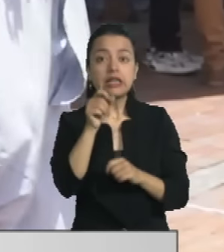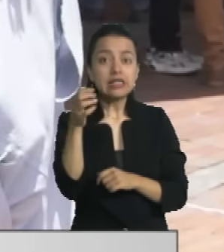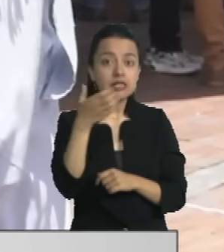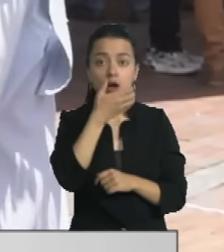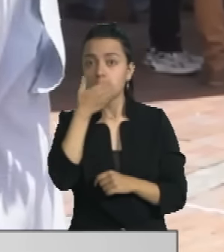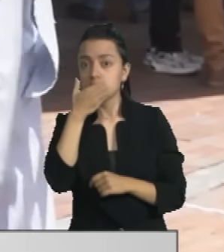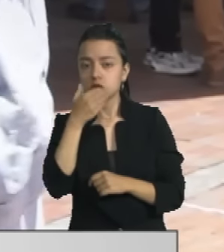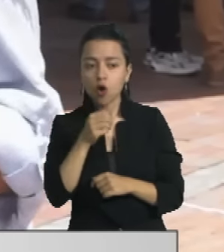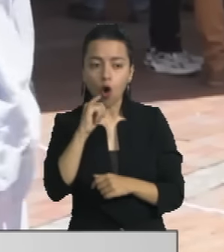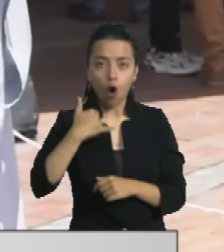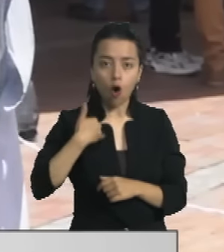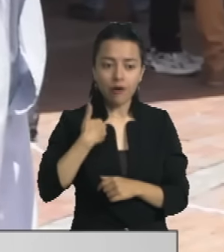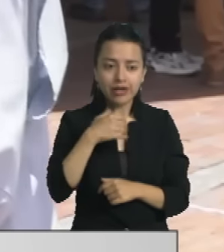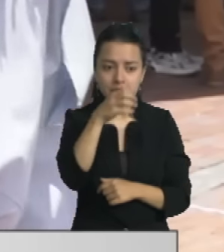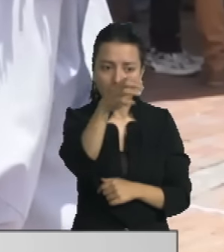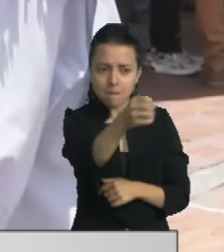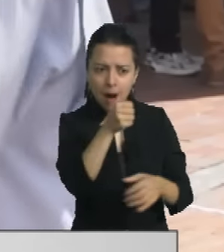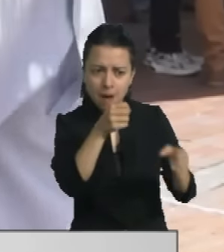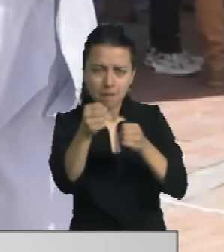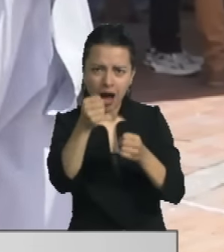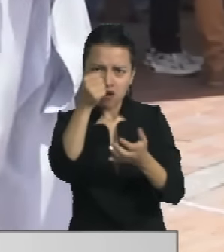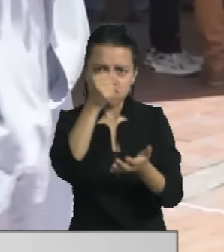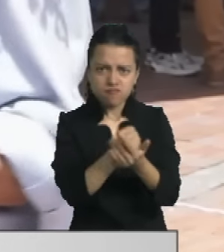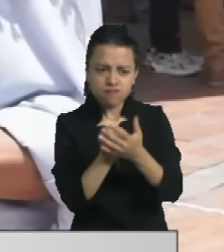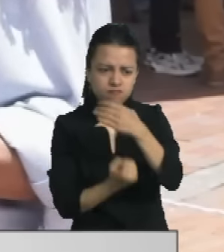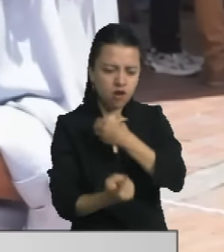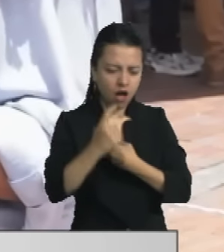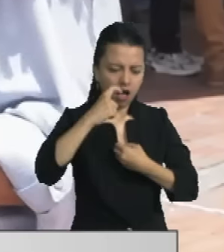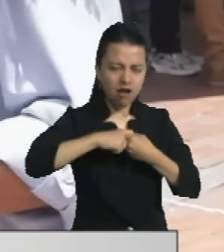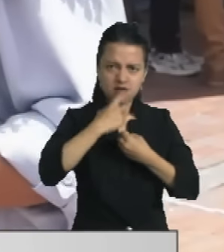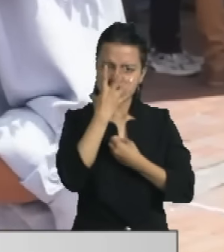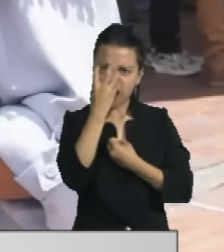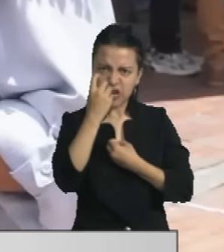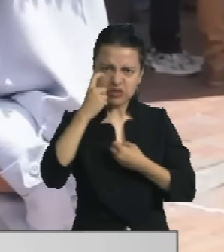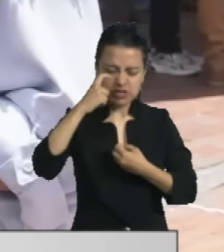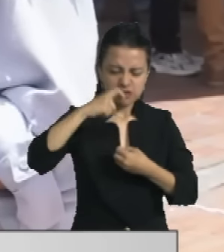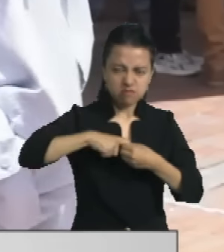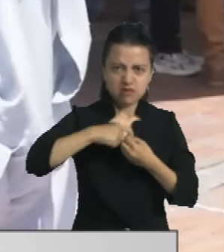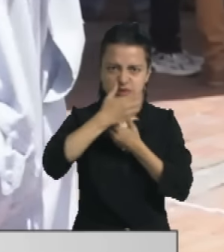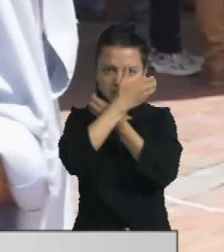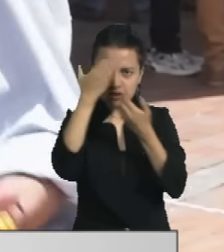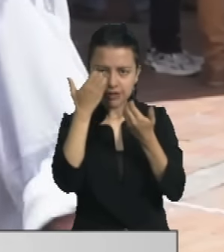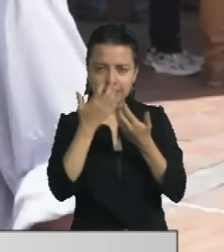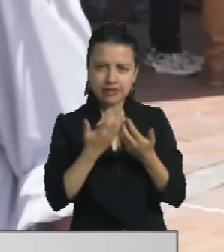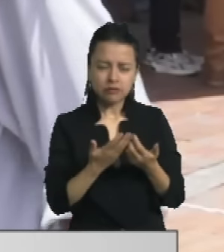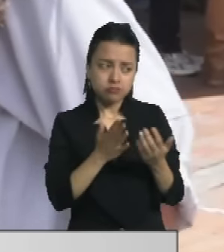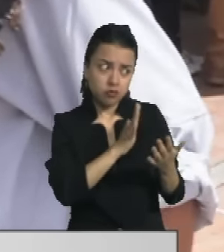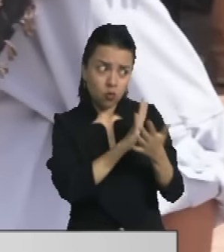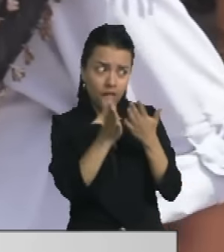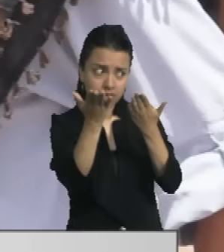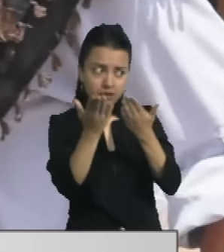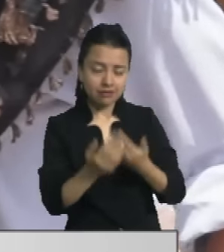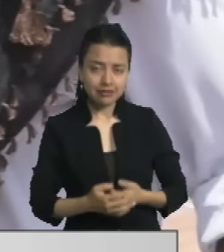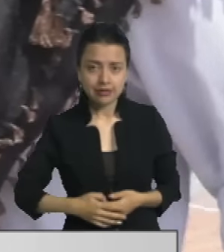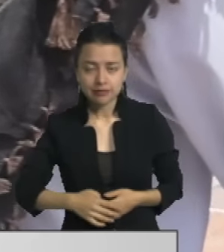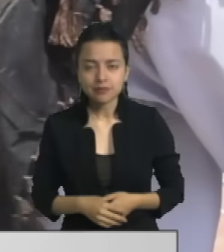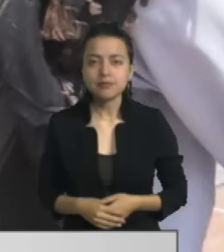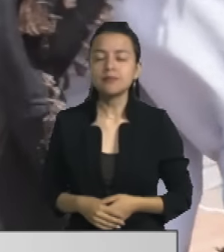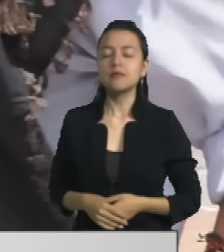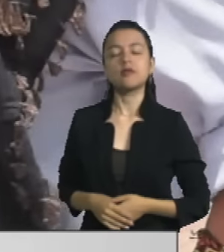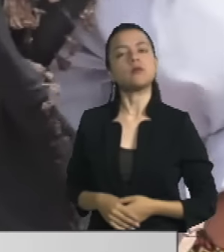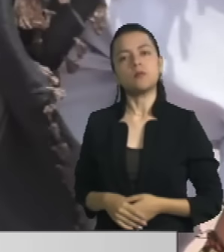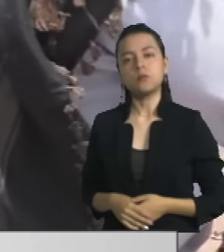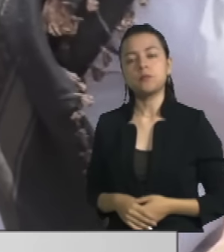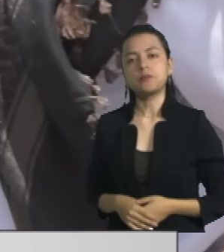en ese sentido Cuál es el llamado que se le hace hoy aquí en esa minga indígena al presidente Petro y al gobierno nacional bueno eh